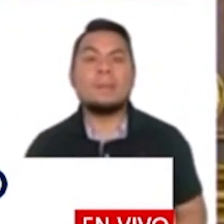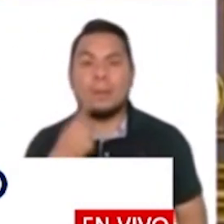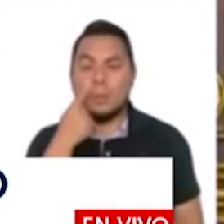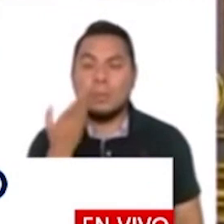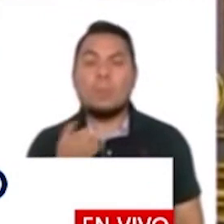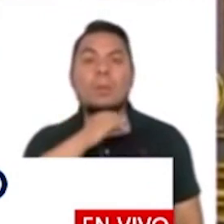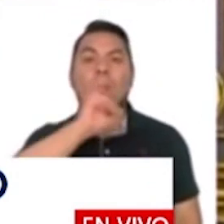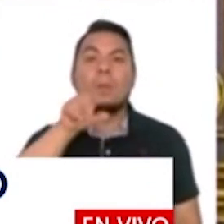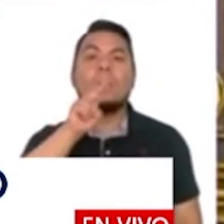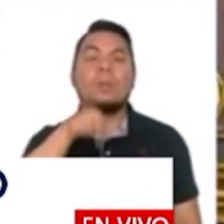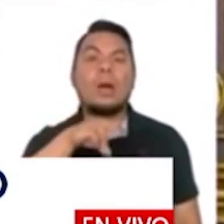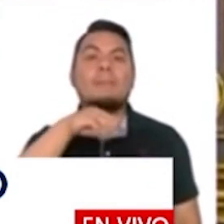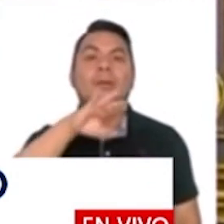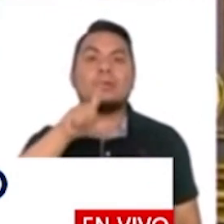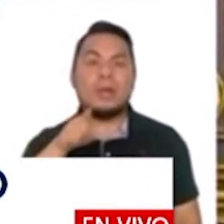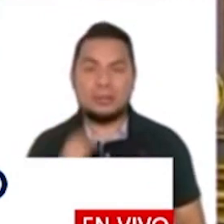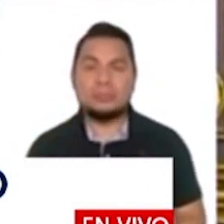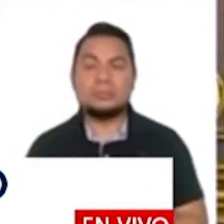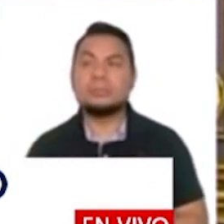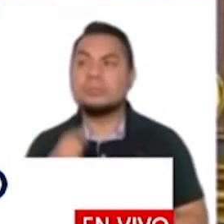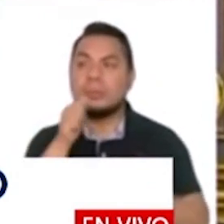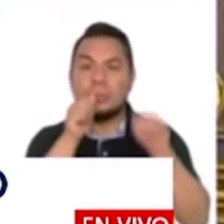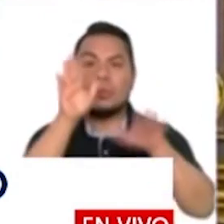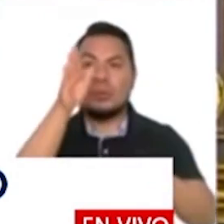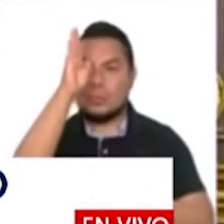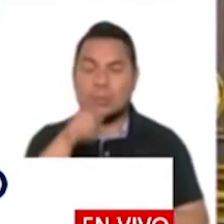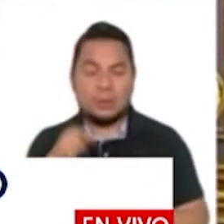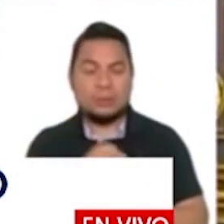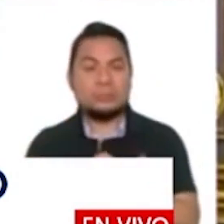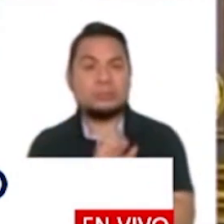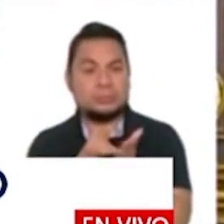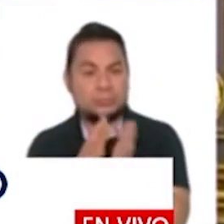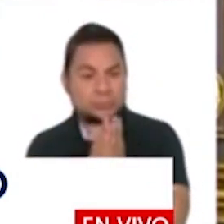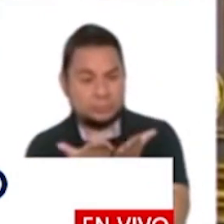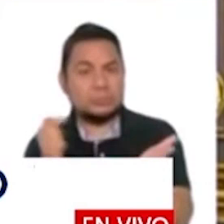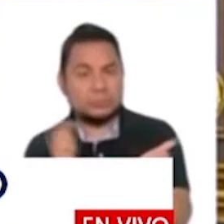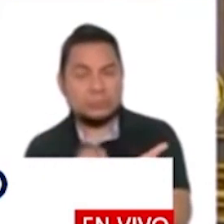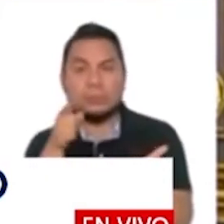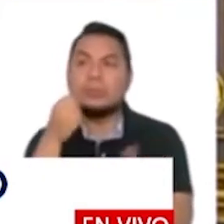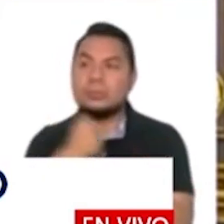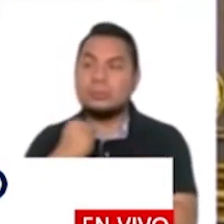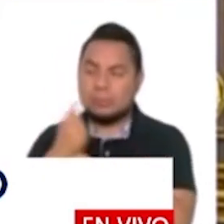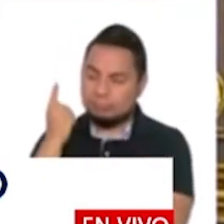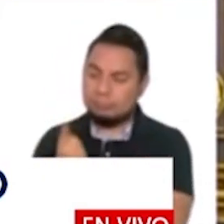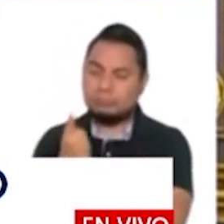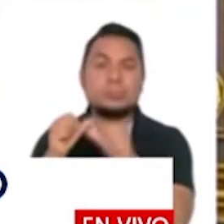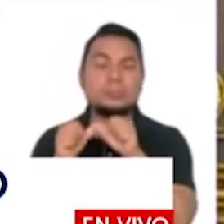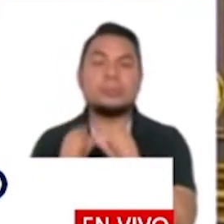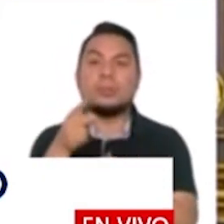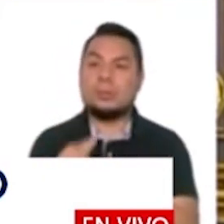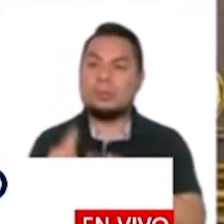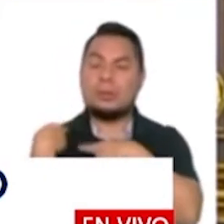Señor Juan Manuel Carrasco Millones, juráis por Dios y estos santos evangelios desempeñar leal y